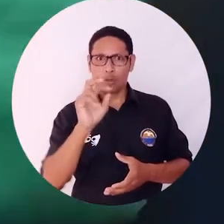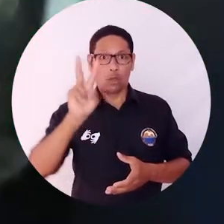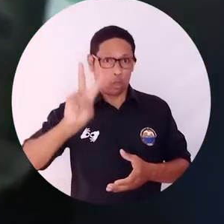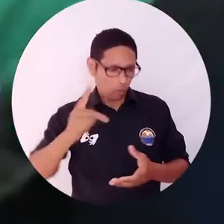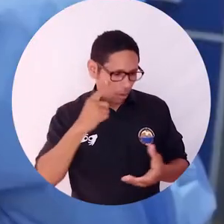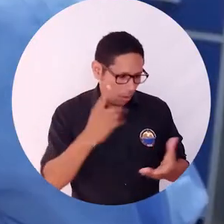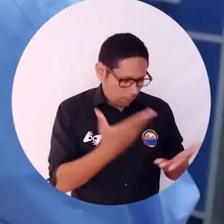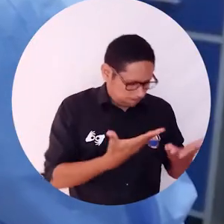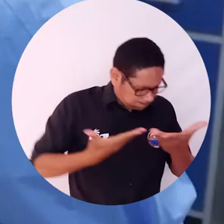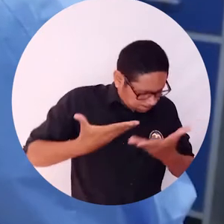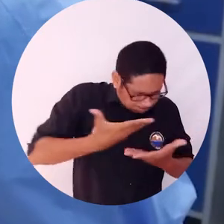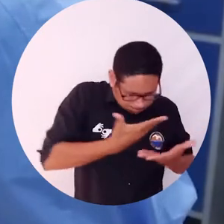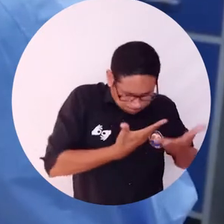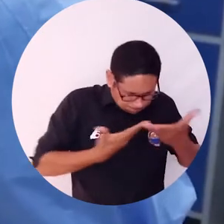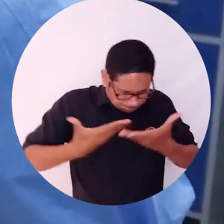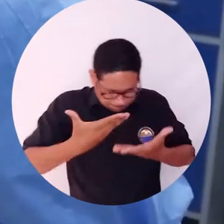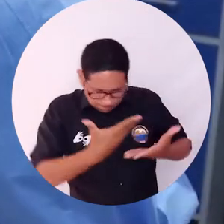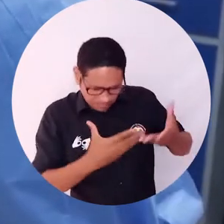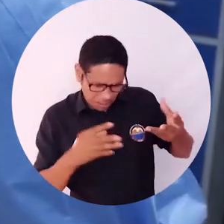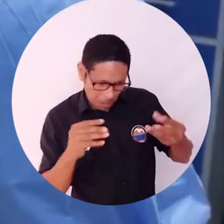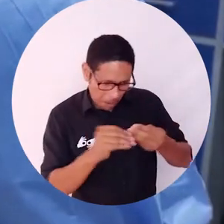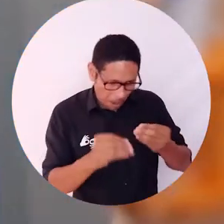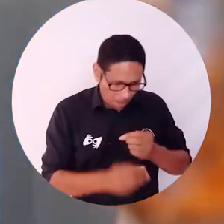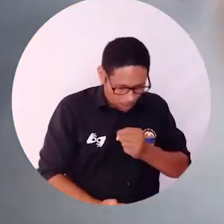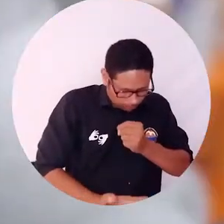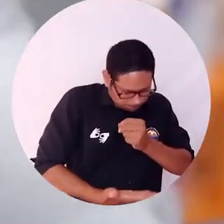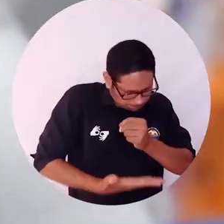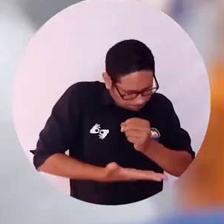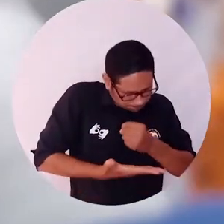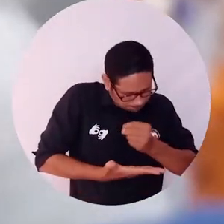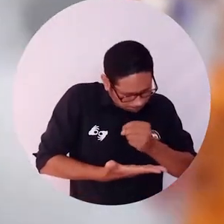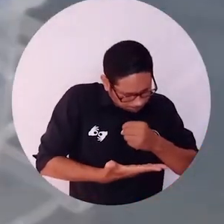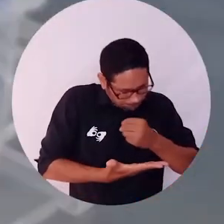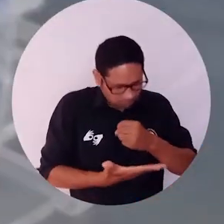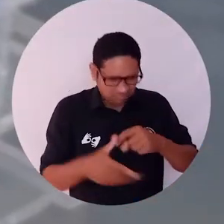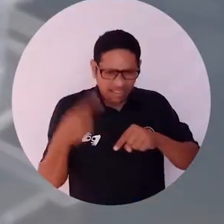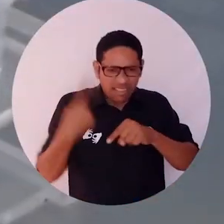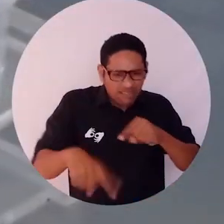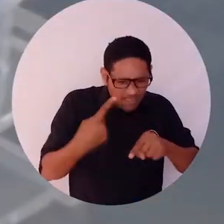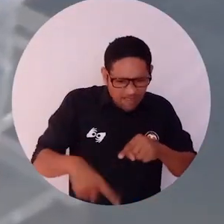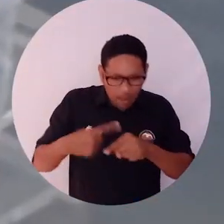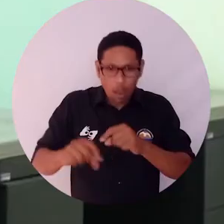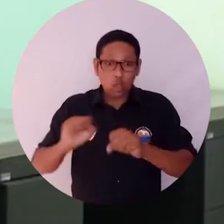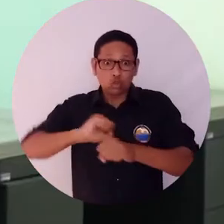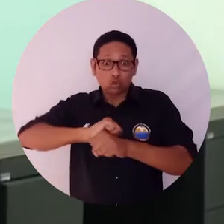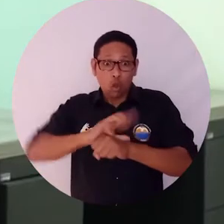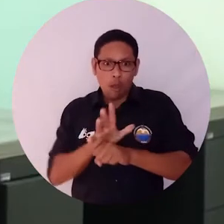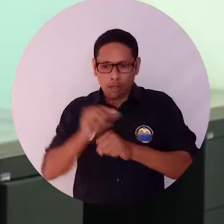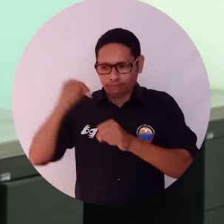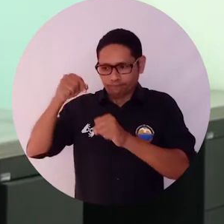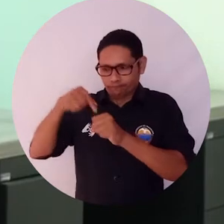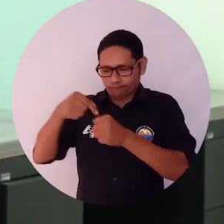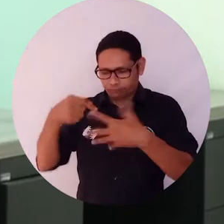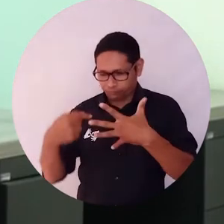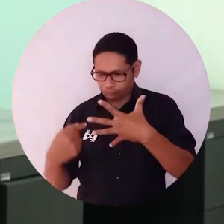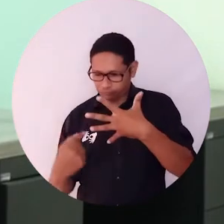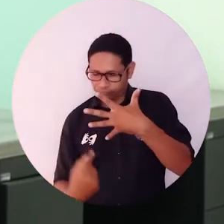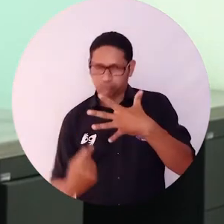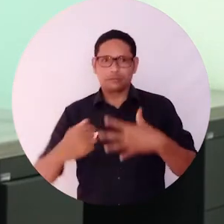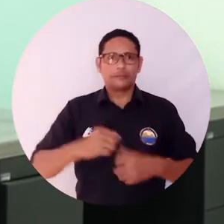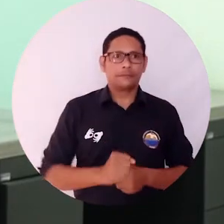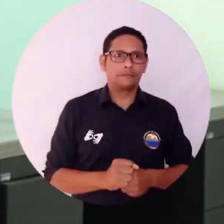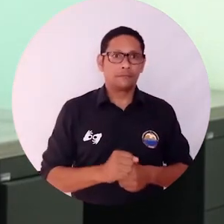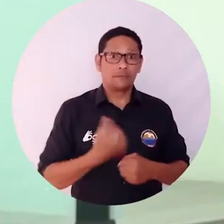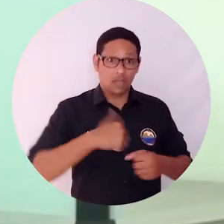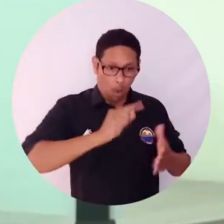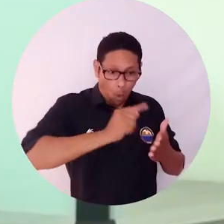el ensamblaje de los genomas y determinación de mutaciones, variantes o linajes virales del virus. Este es un contrato que se viene trabajando con